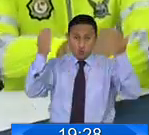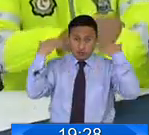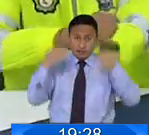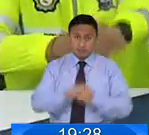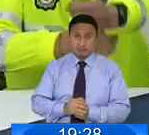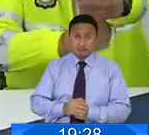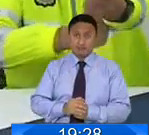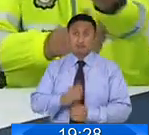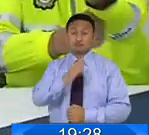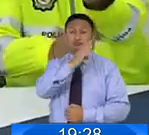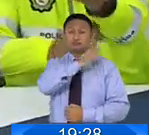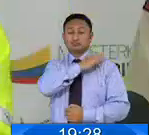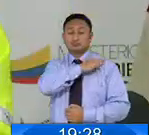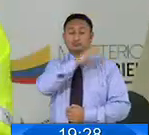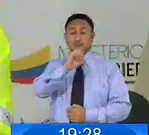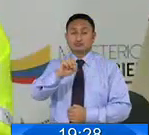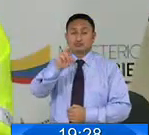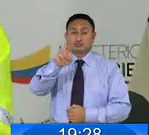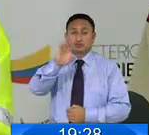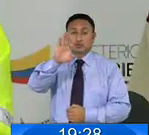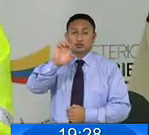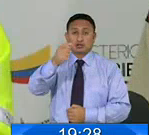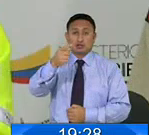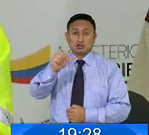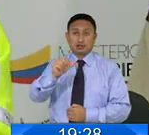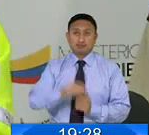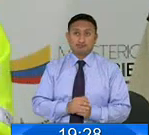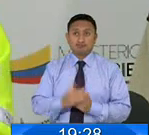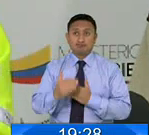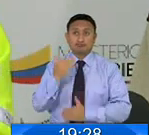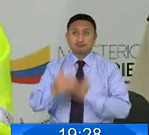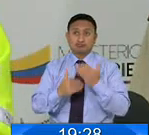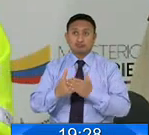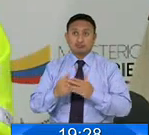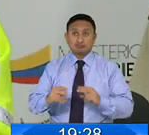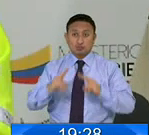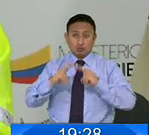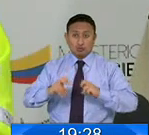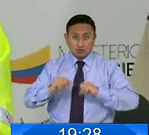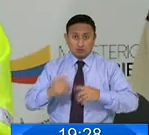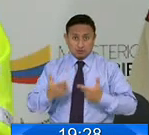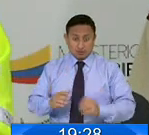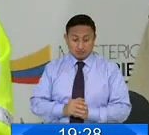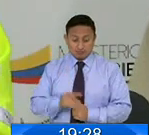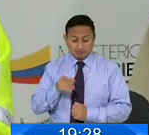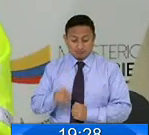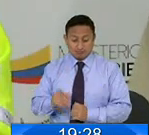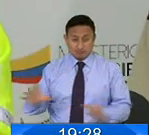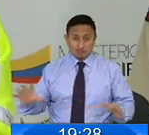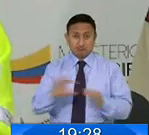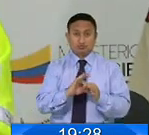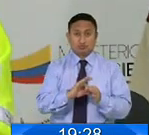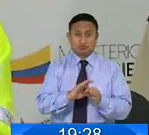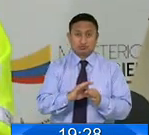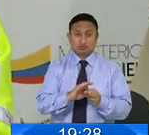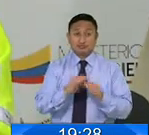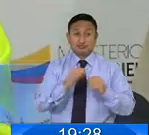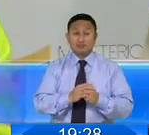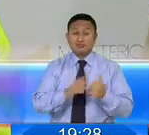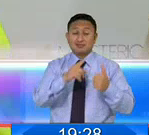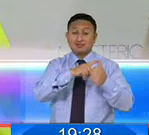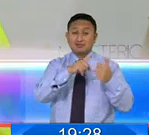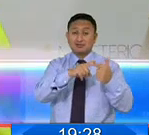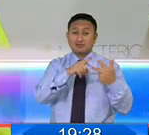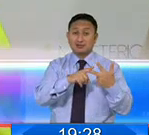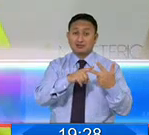el general Nelson Ortega. El proceso de investigación nos ha permitido establecer un vínculo o relación de los tres